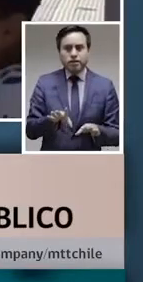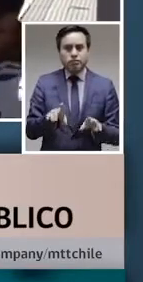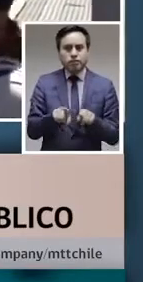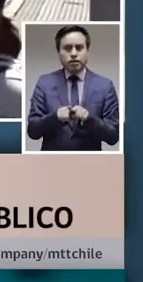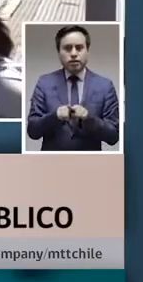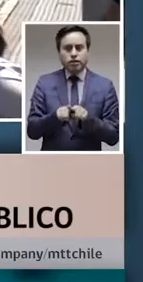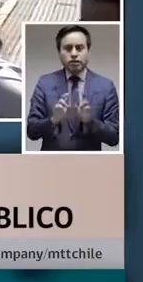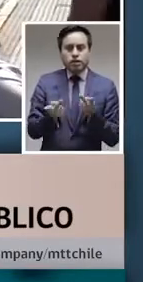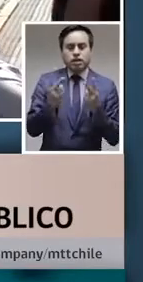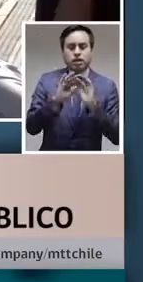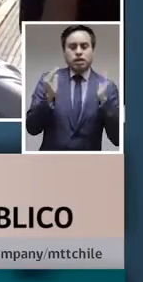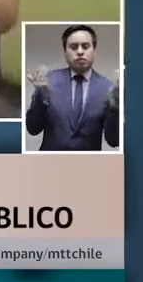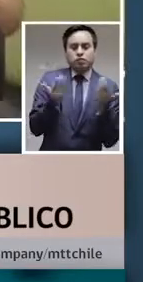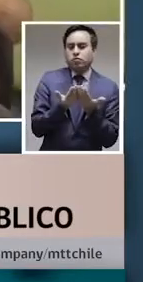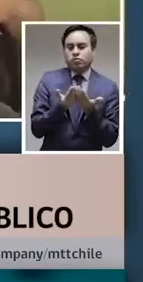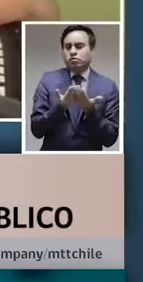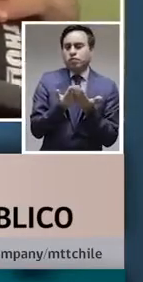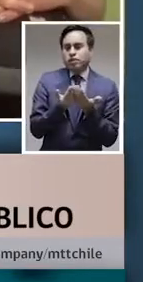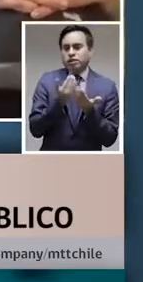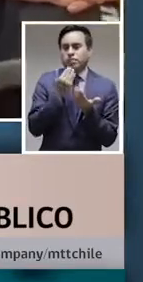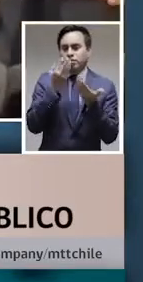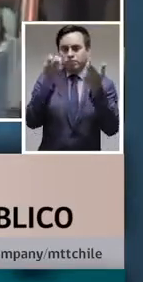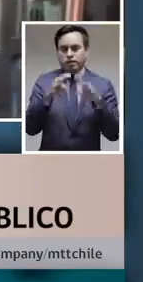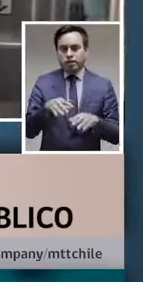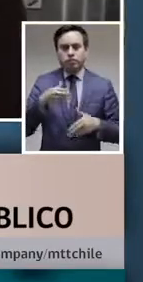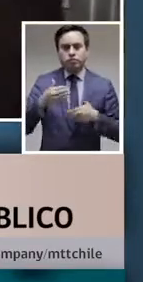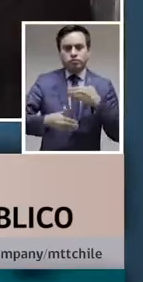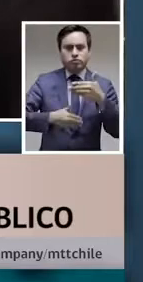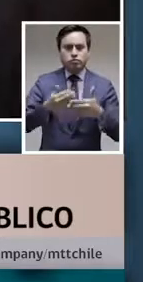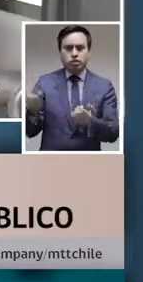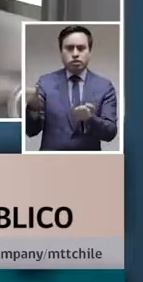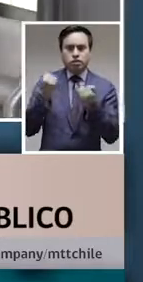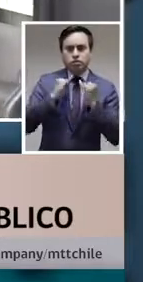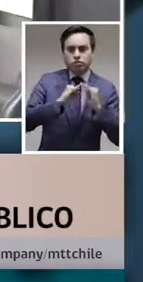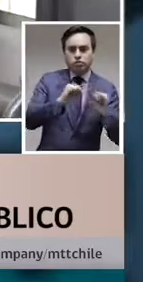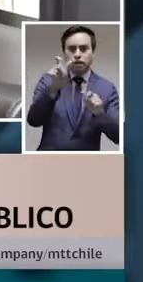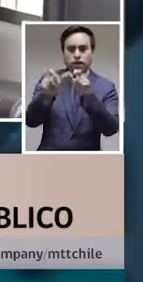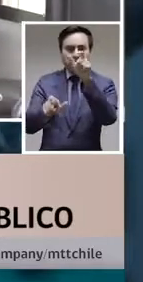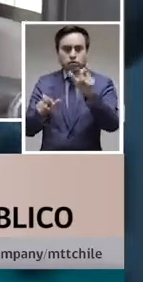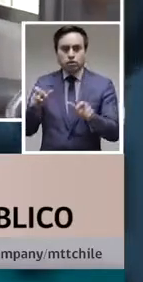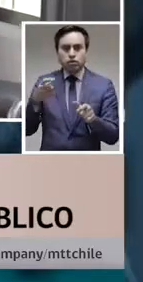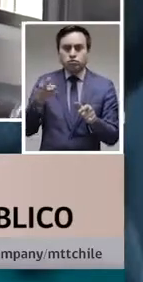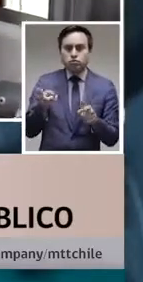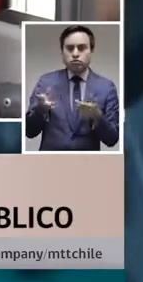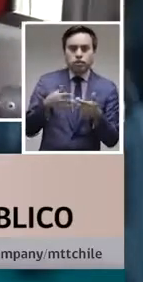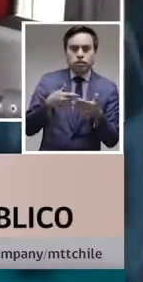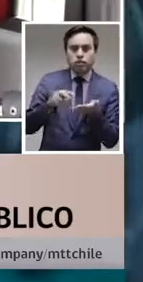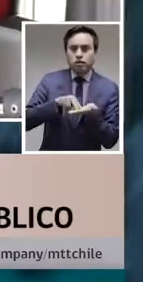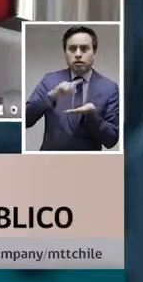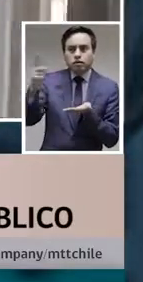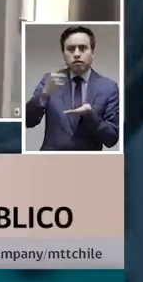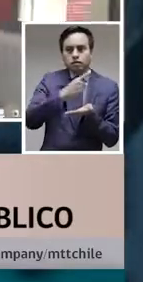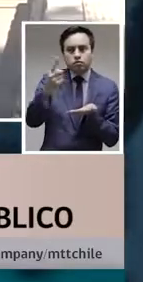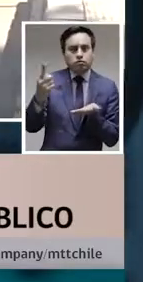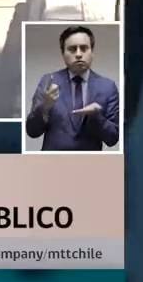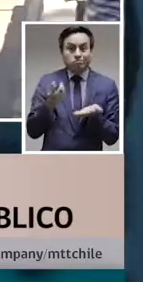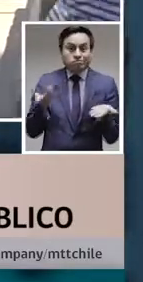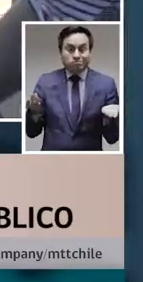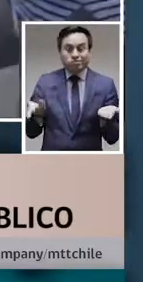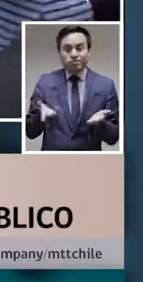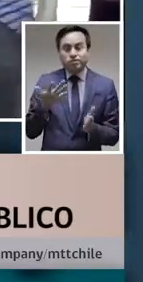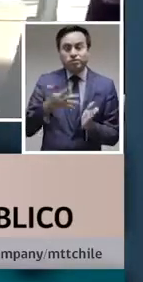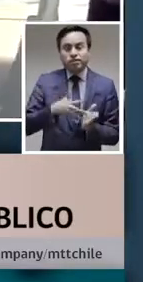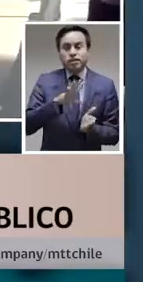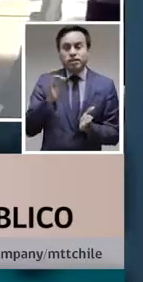de refugio, también el rol, la función de informar a las personas para hacer sus viajes. Más de